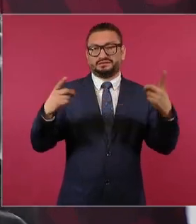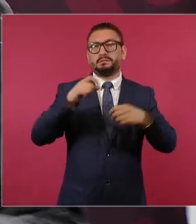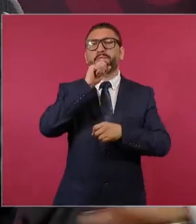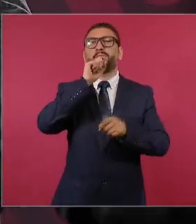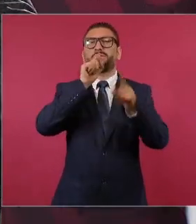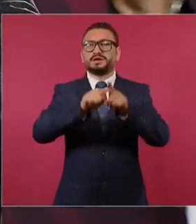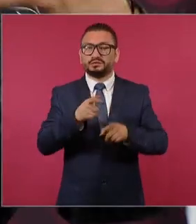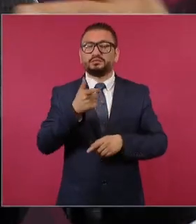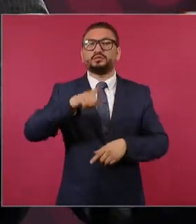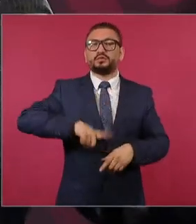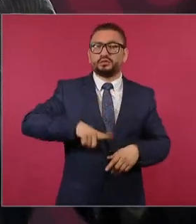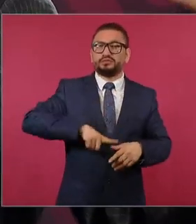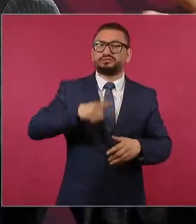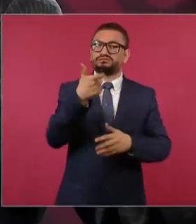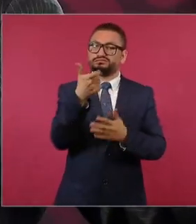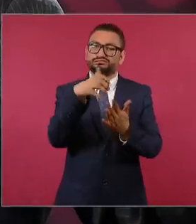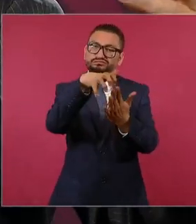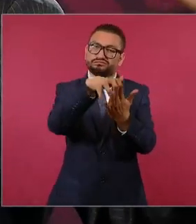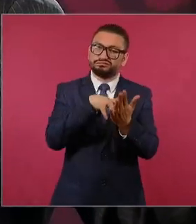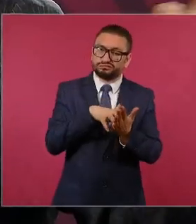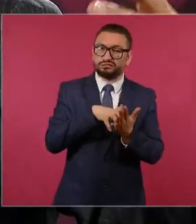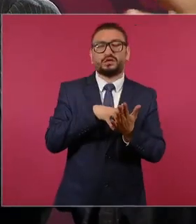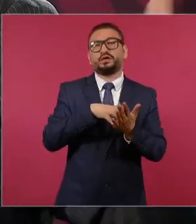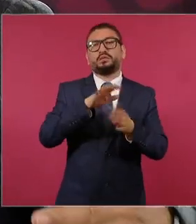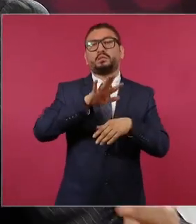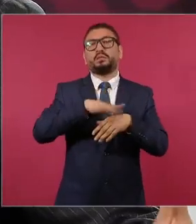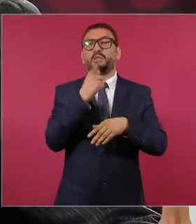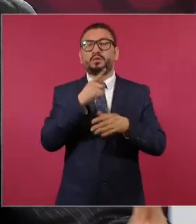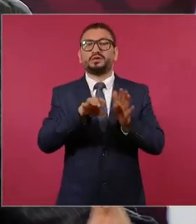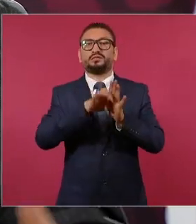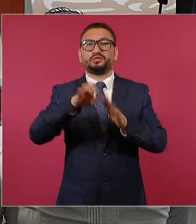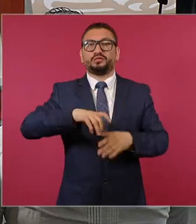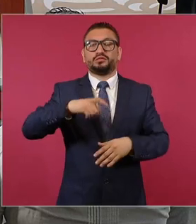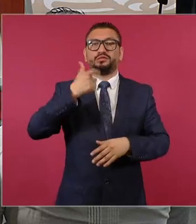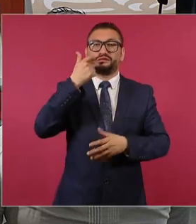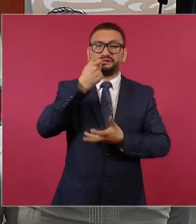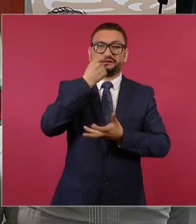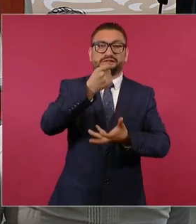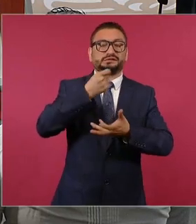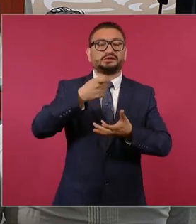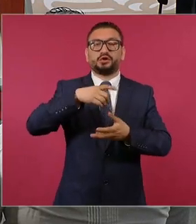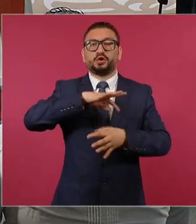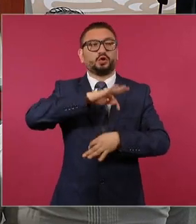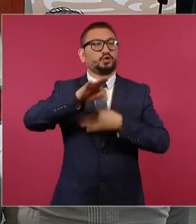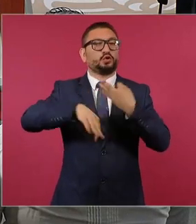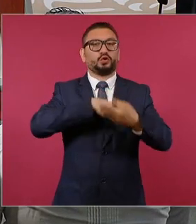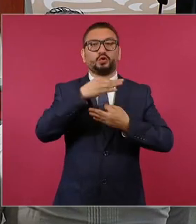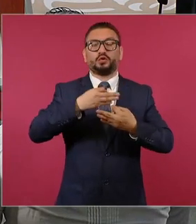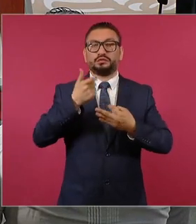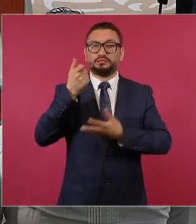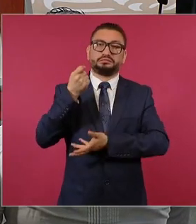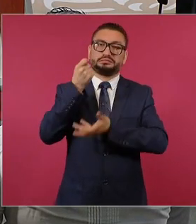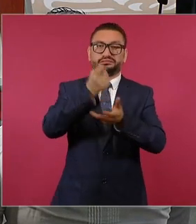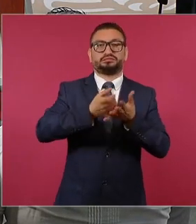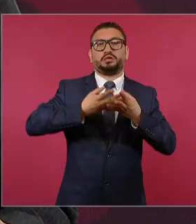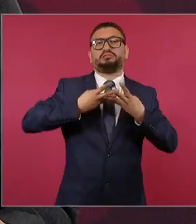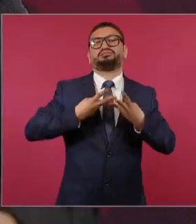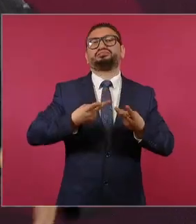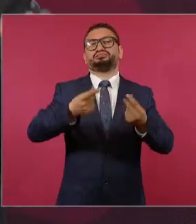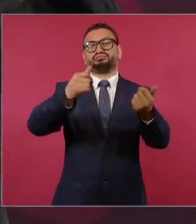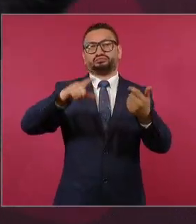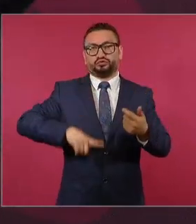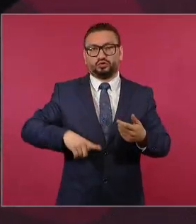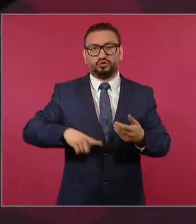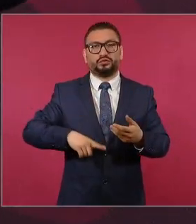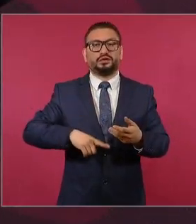Si todo se queda en el mismo gobierno, todo el presupuesto es